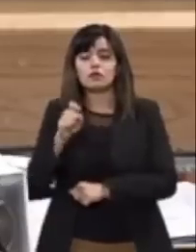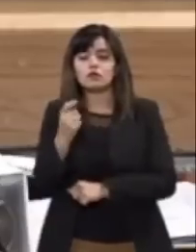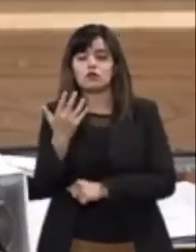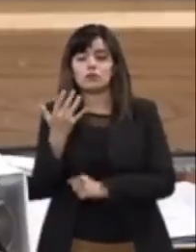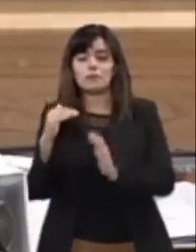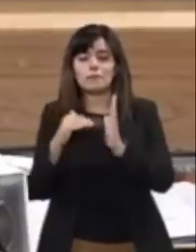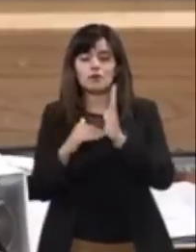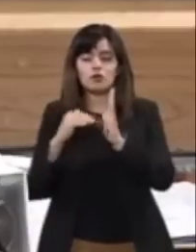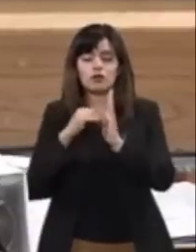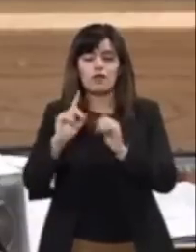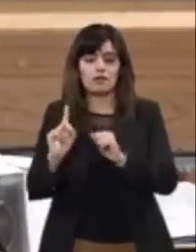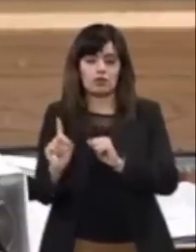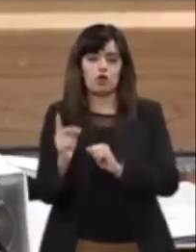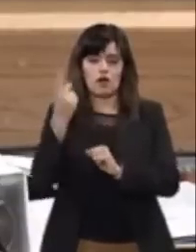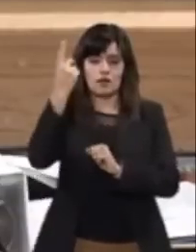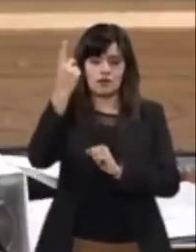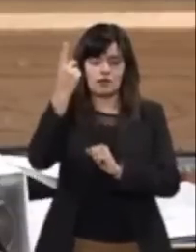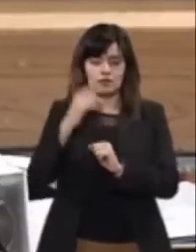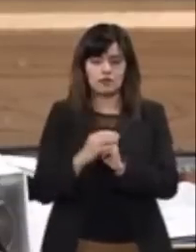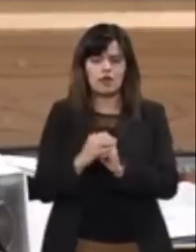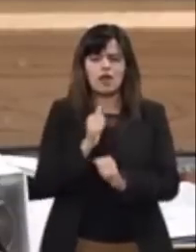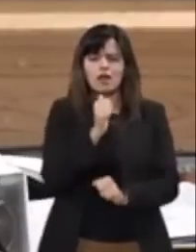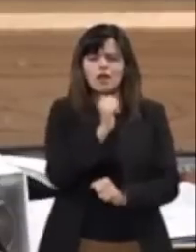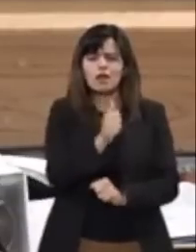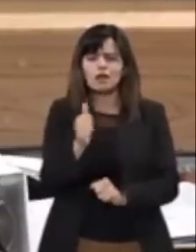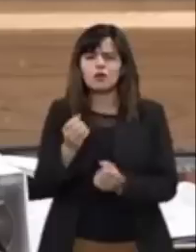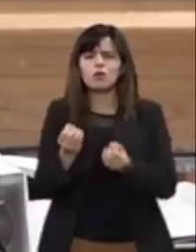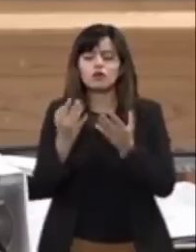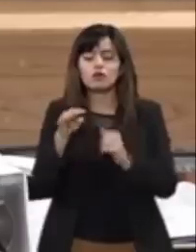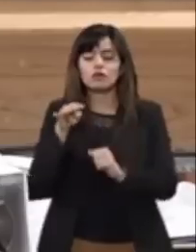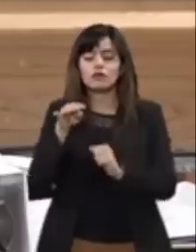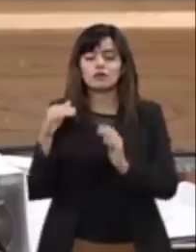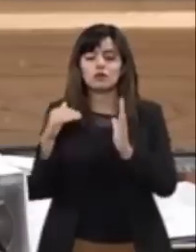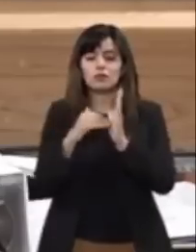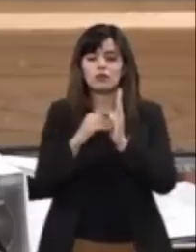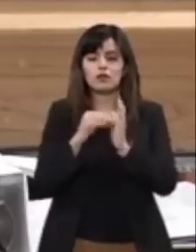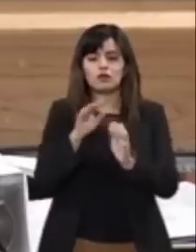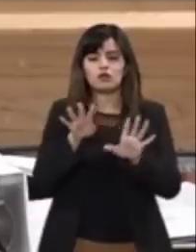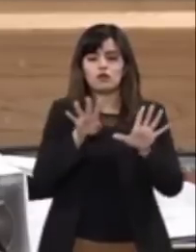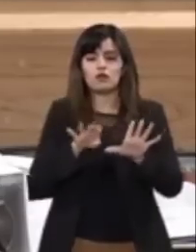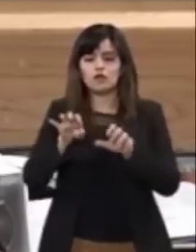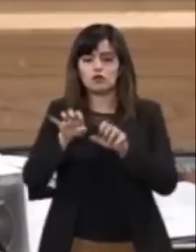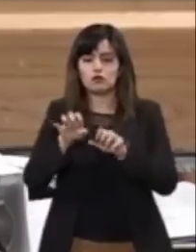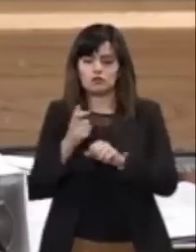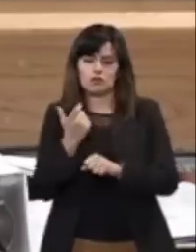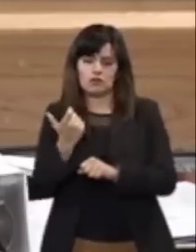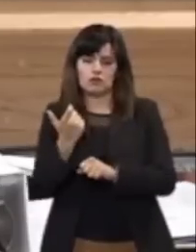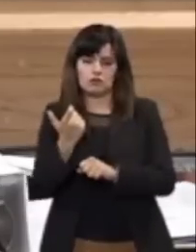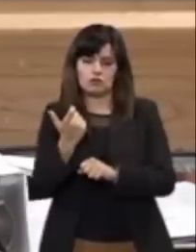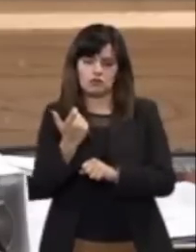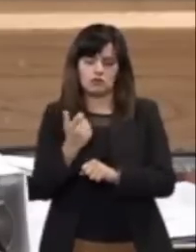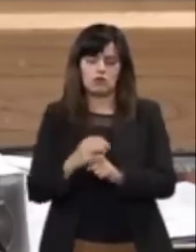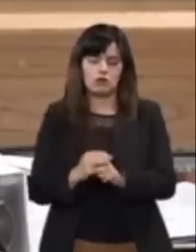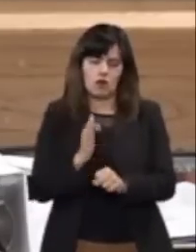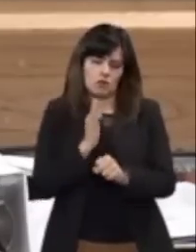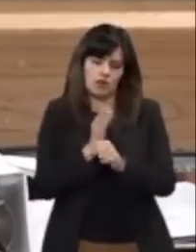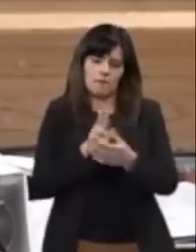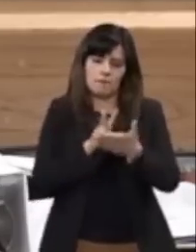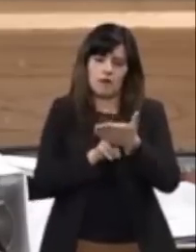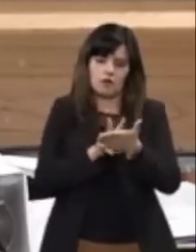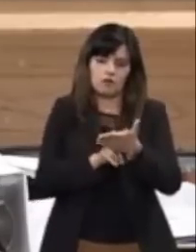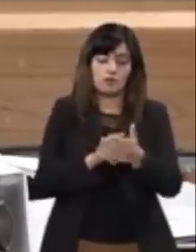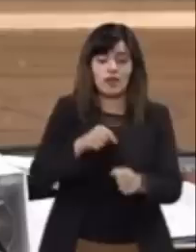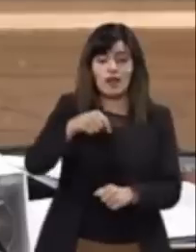$150 millones, un costo unitario de 19,900 pesos al tipo de cambio actual. Aquí en el